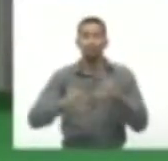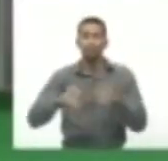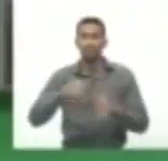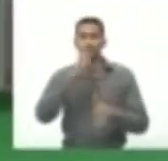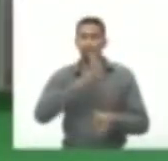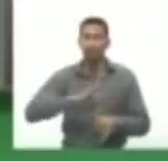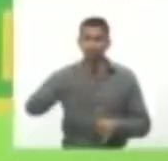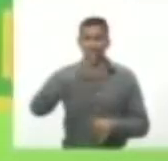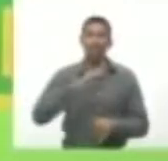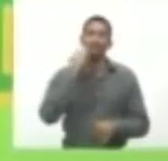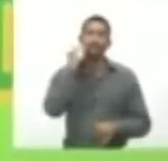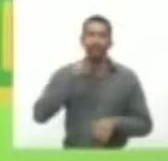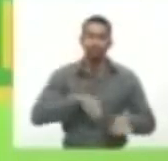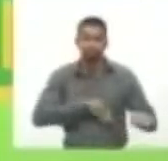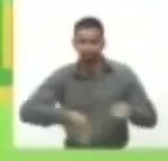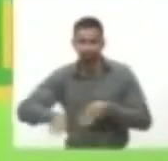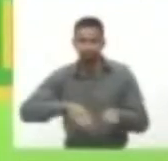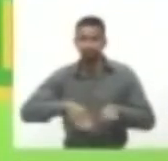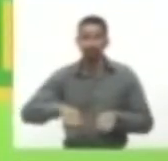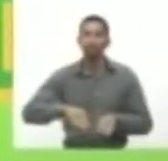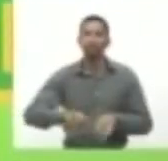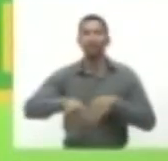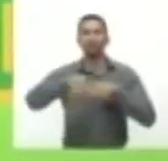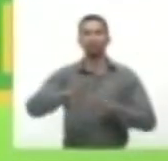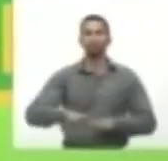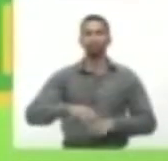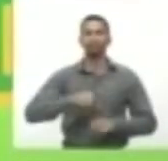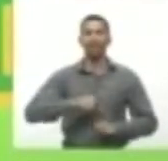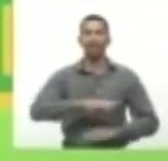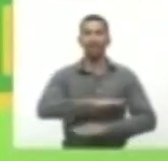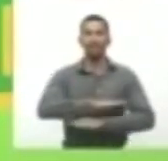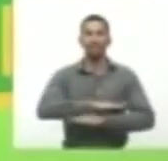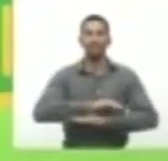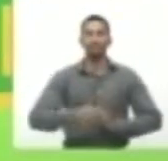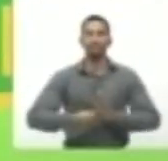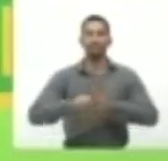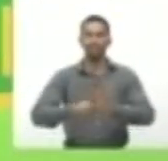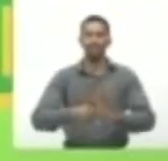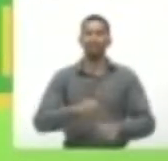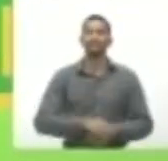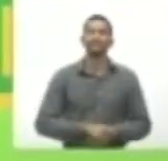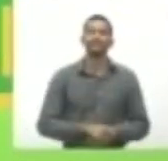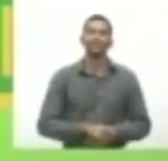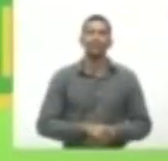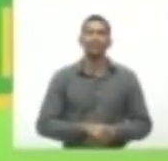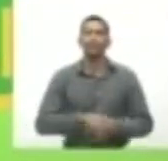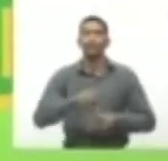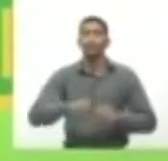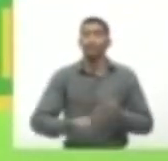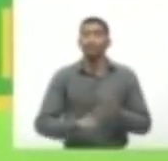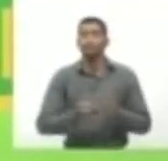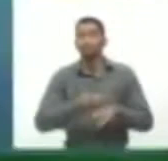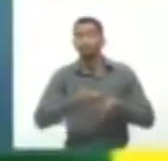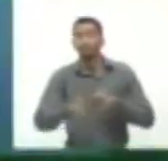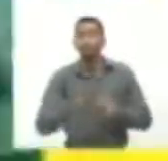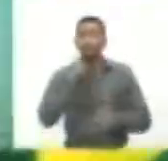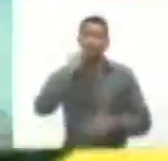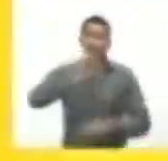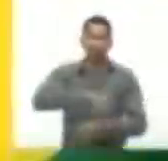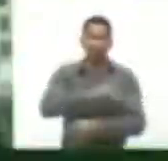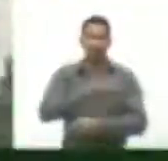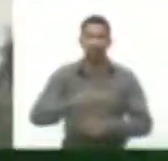nota. Eric Zona 1 busca enamorarnos a todos los barranquilleros con su nueva música.